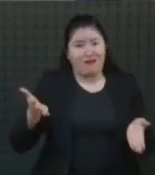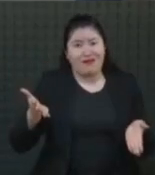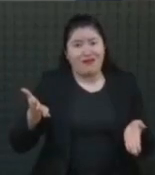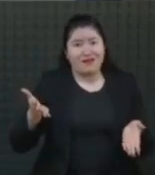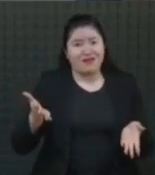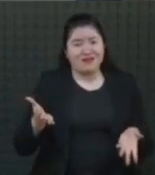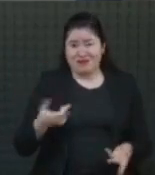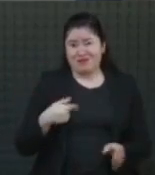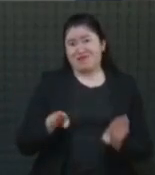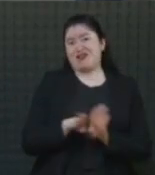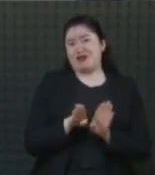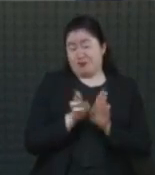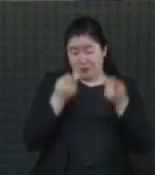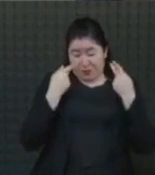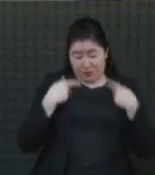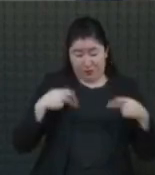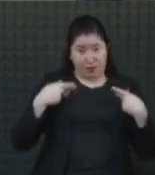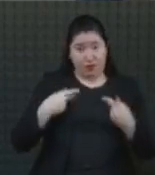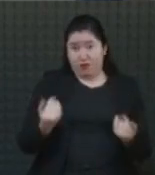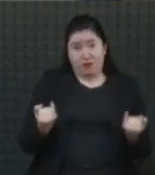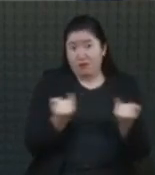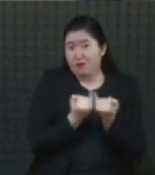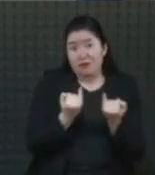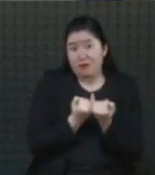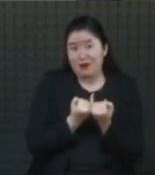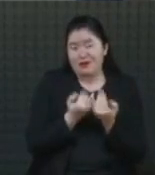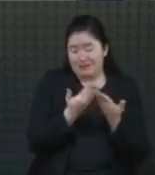Dejo a nuestra jefa de gobierno